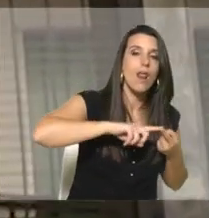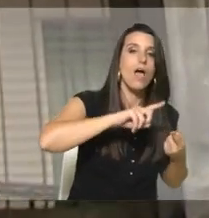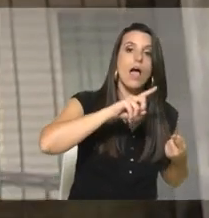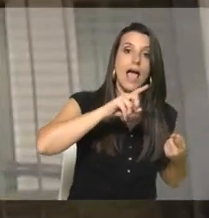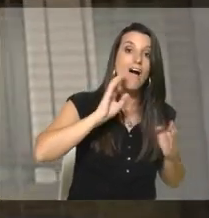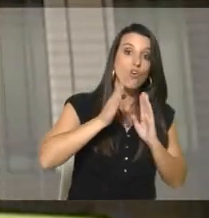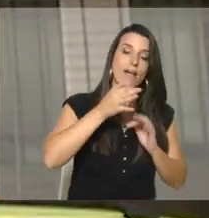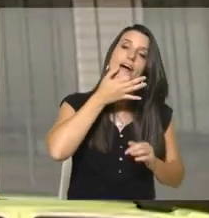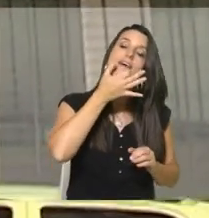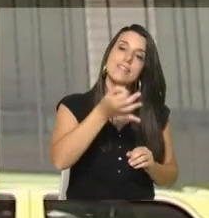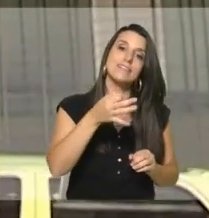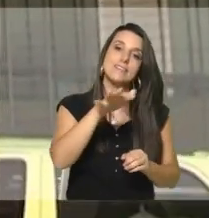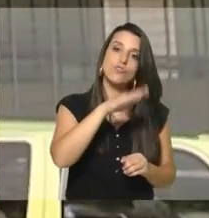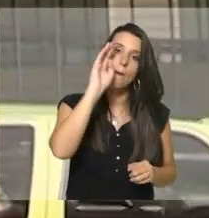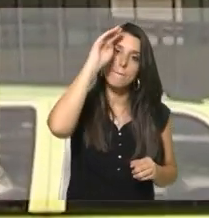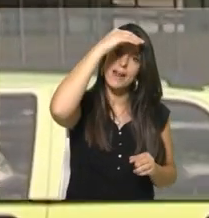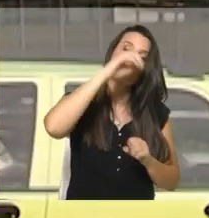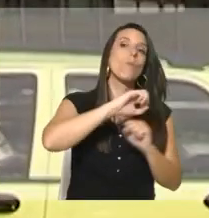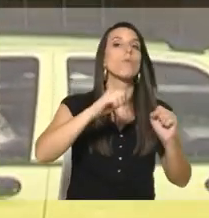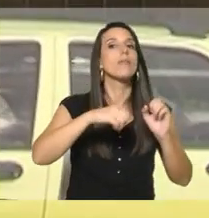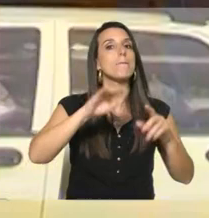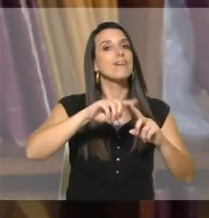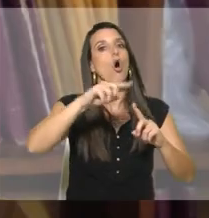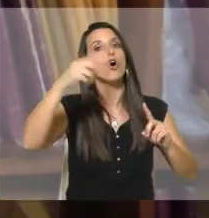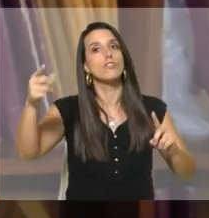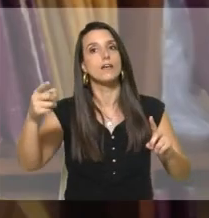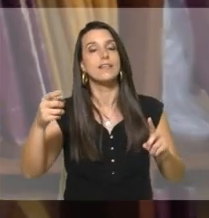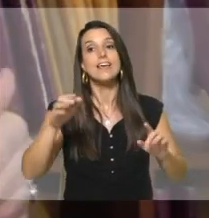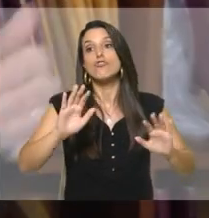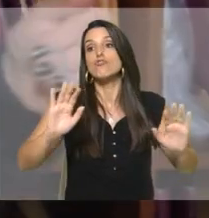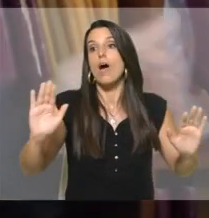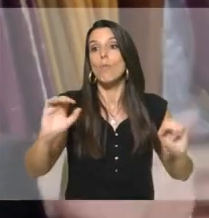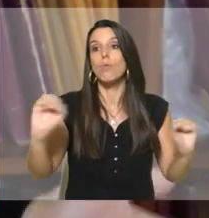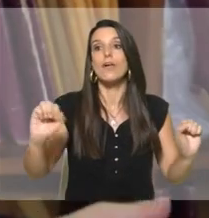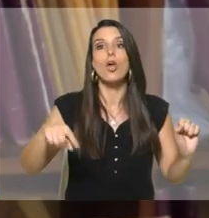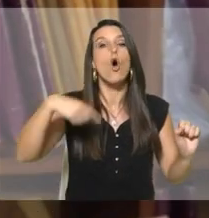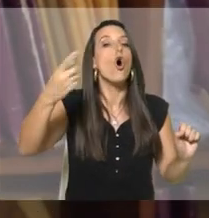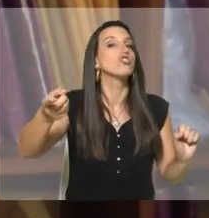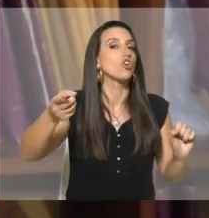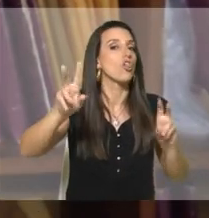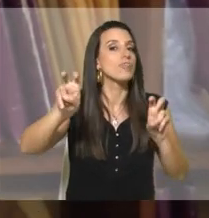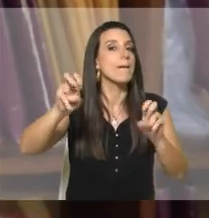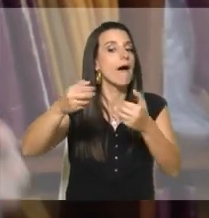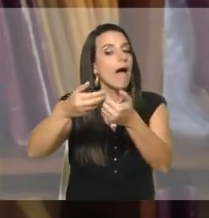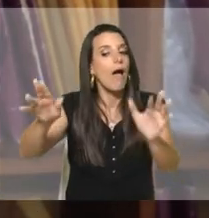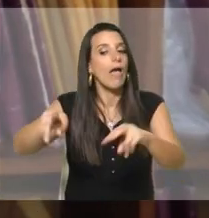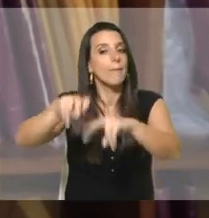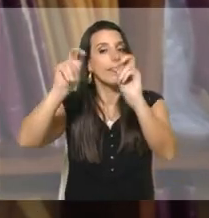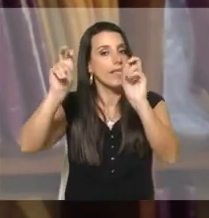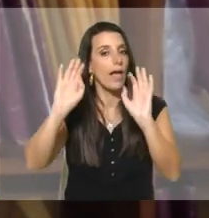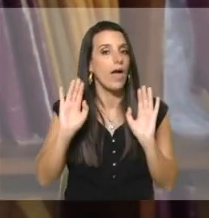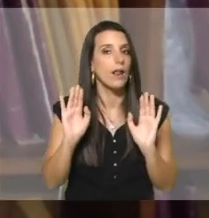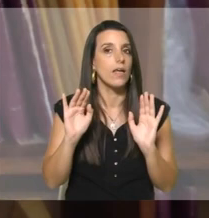descarta que el caso penadés pueda derivar en otras causas eso ya puede tener otras derivaciones a su